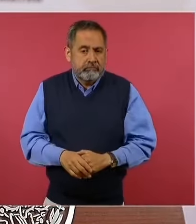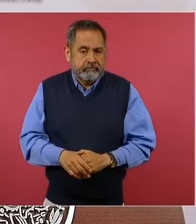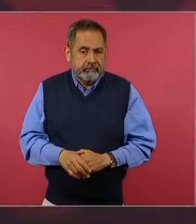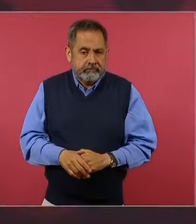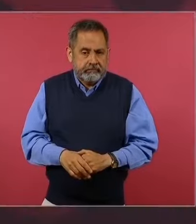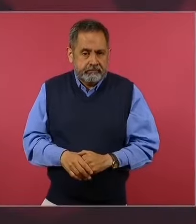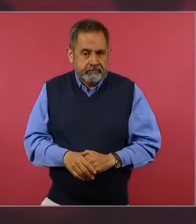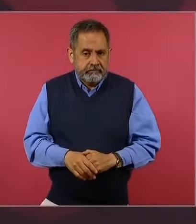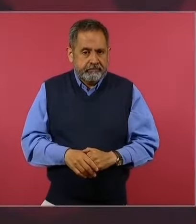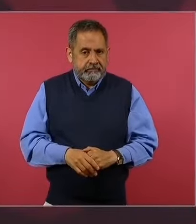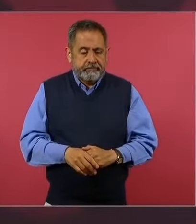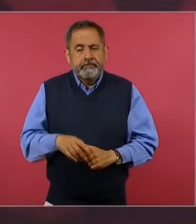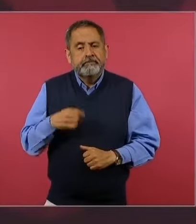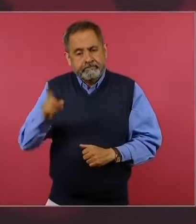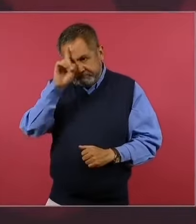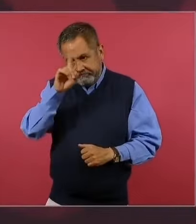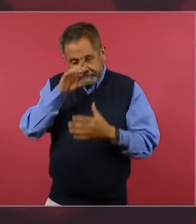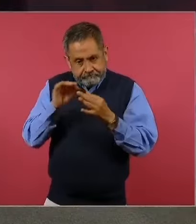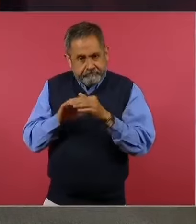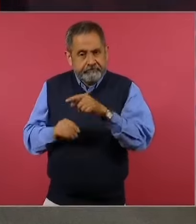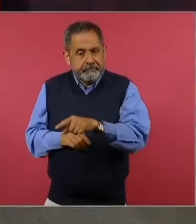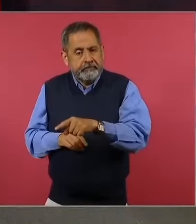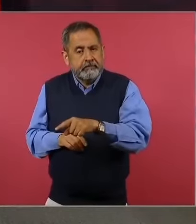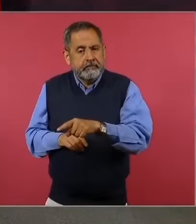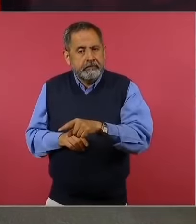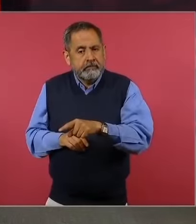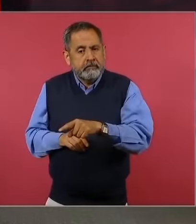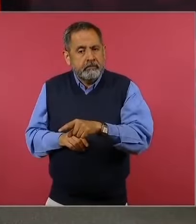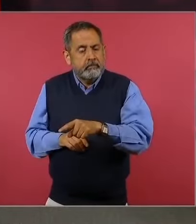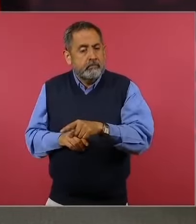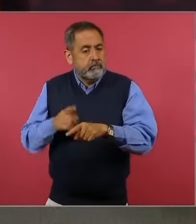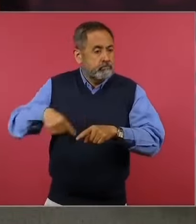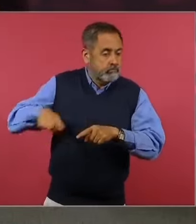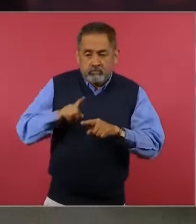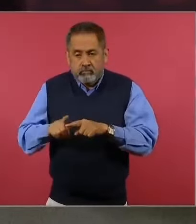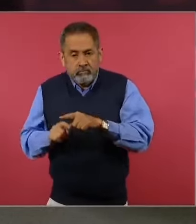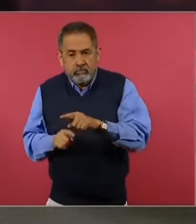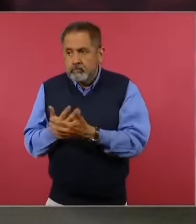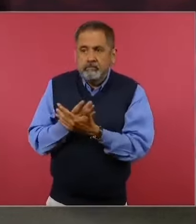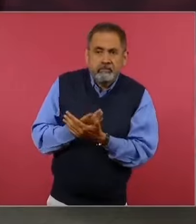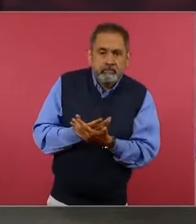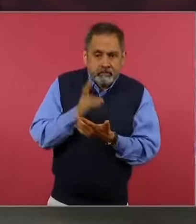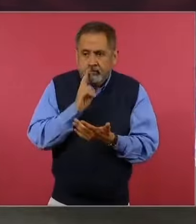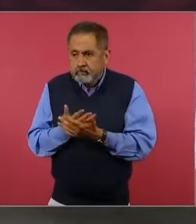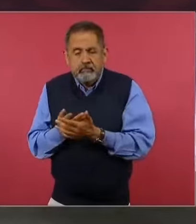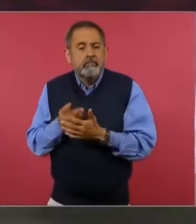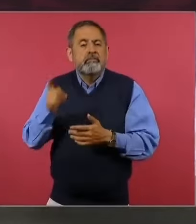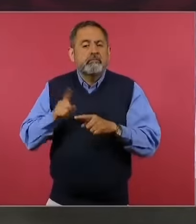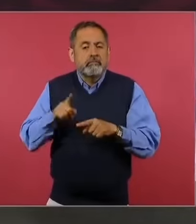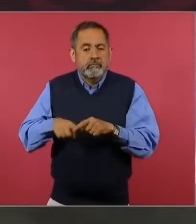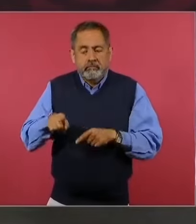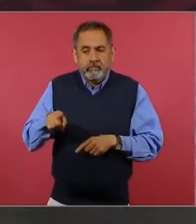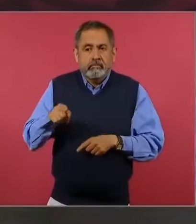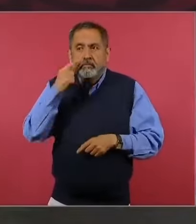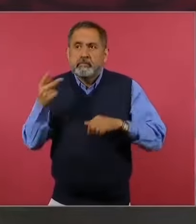Se les está haciendo la recomendación de que estén pendientes sobre la